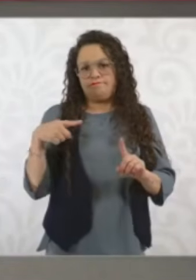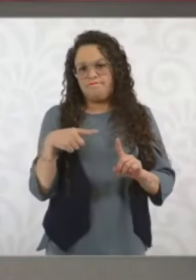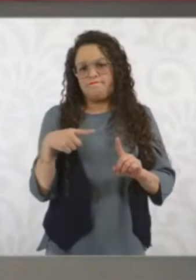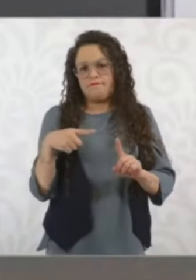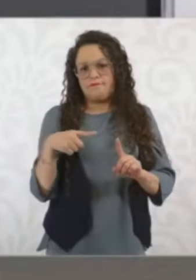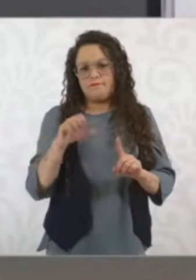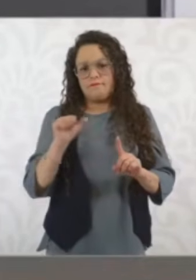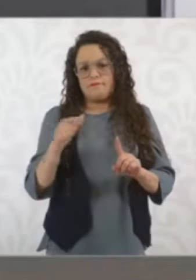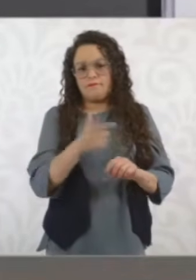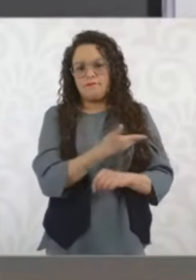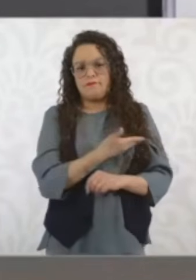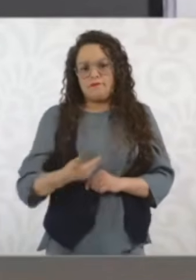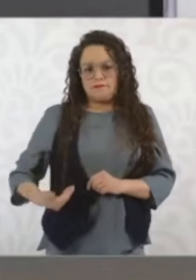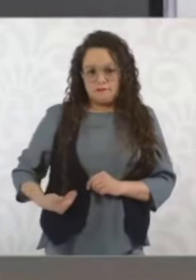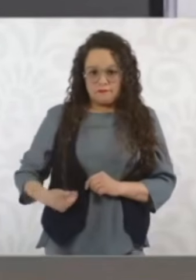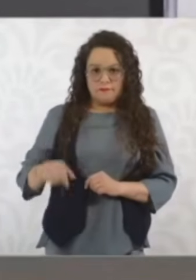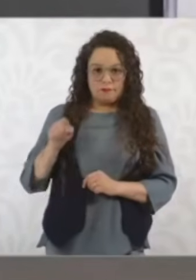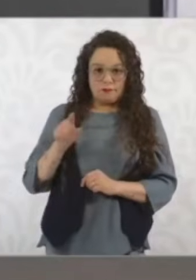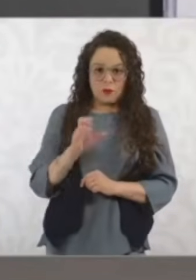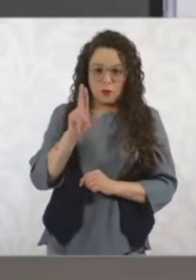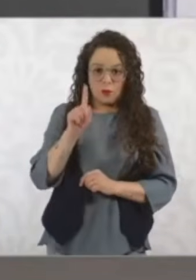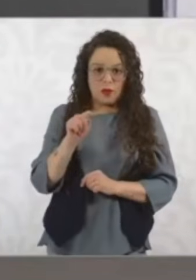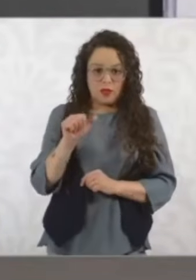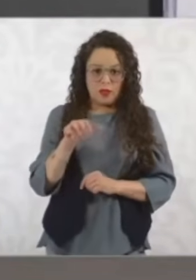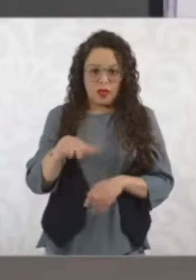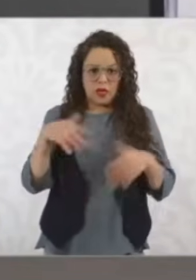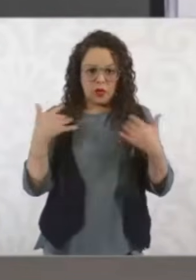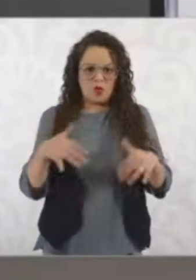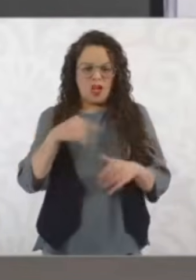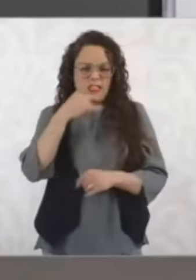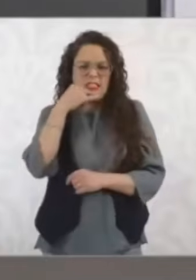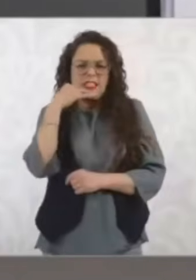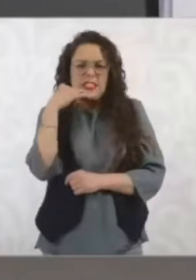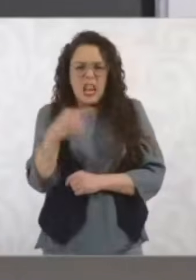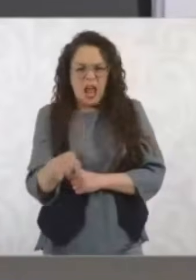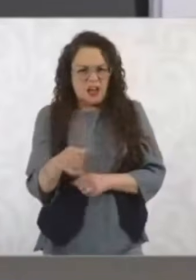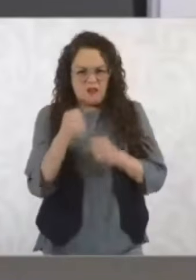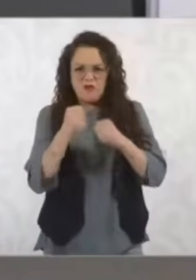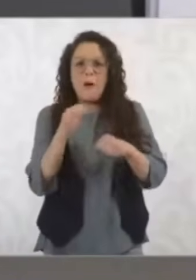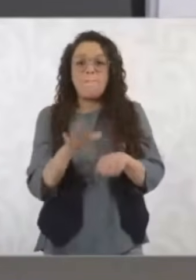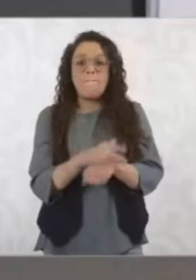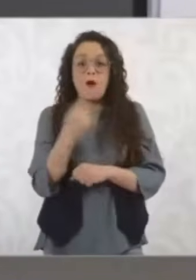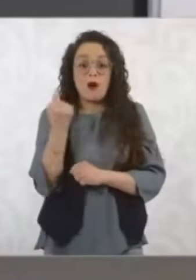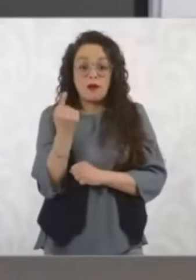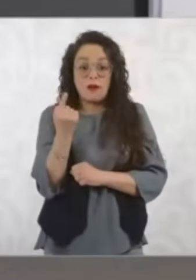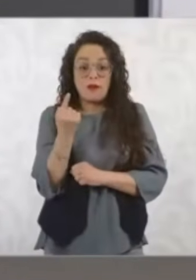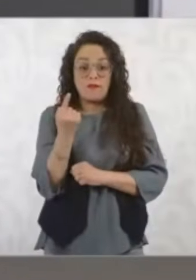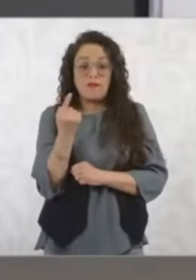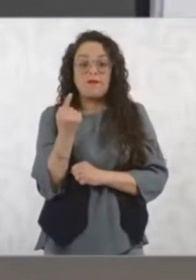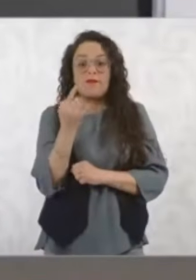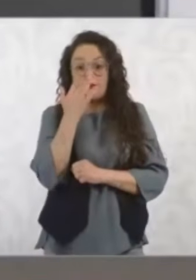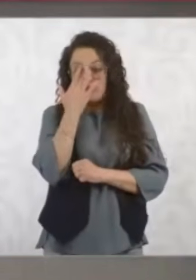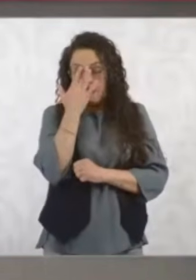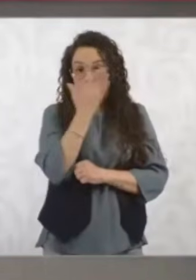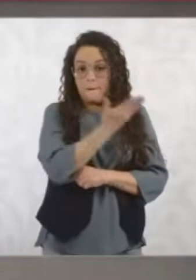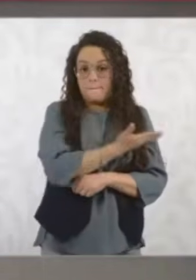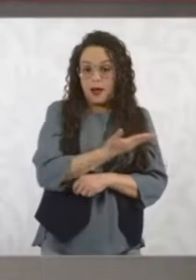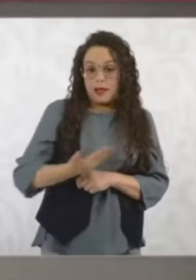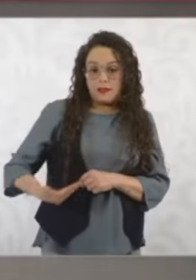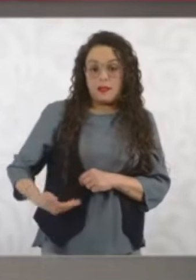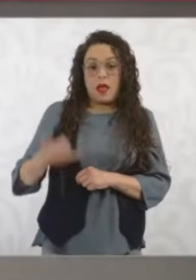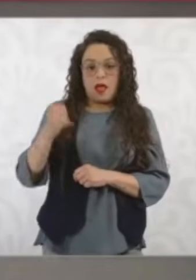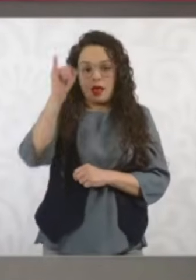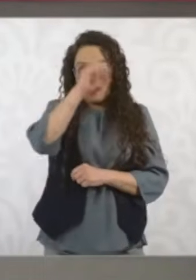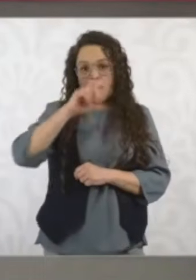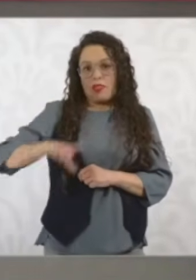la presidenta. Se ve que es una cuenta también más chilanga porque también divide sus ataques entre la presidenta y la